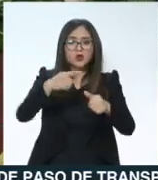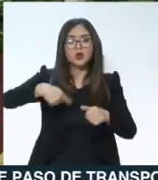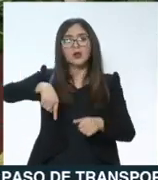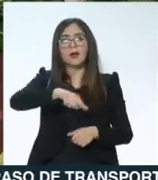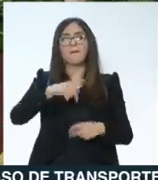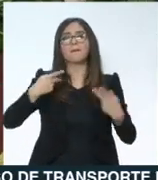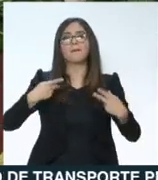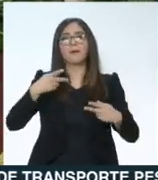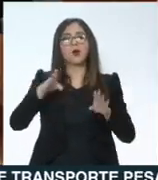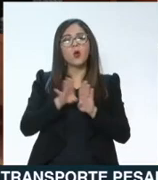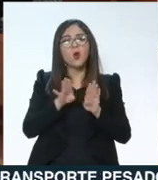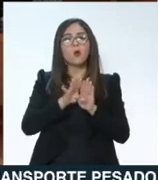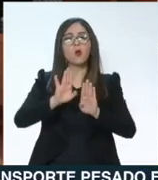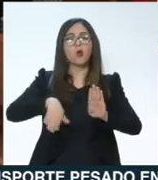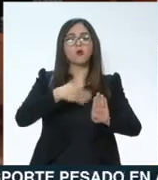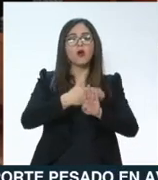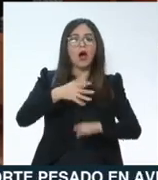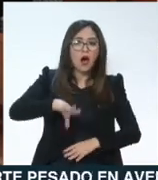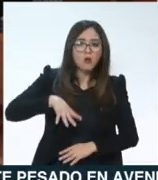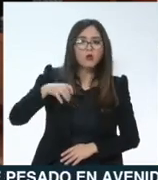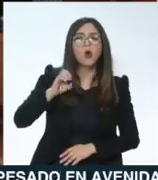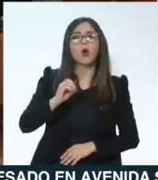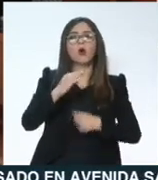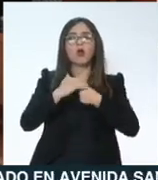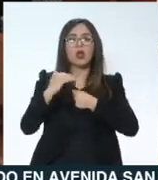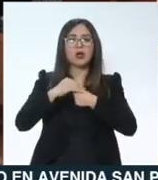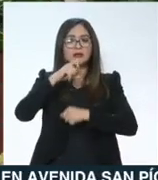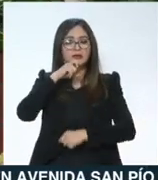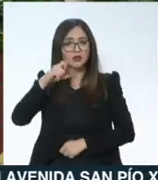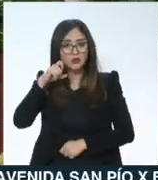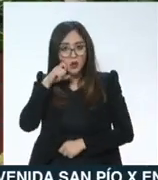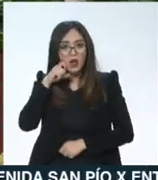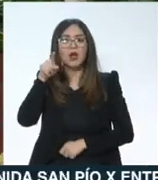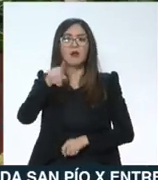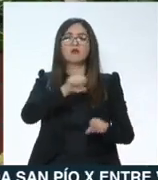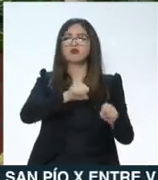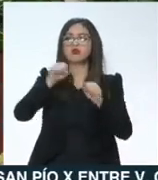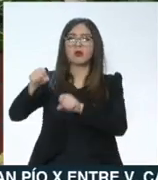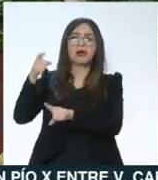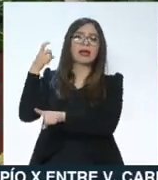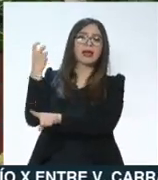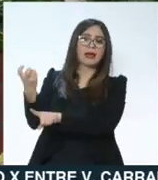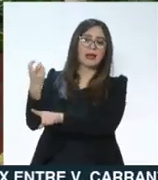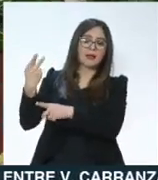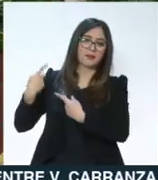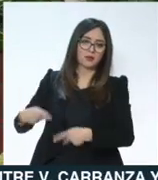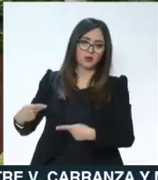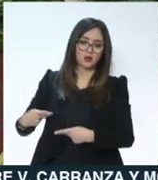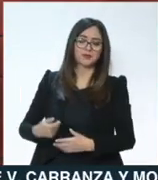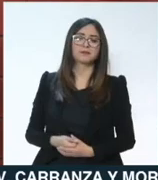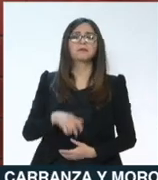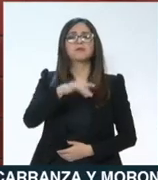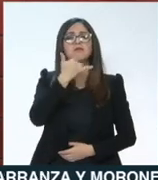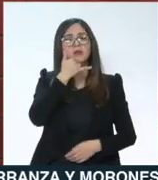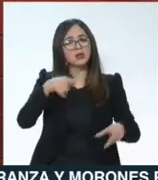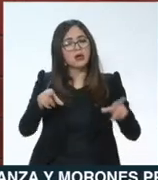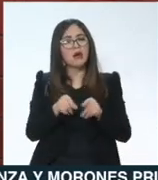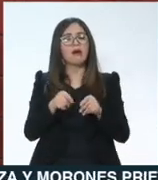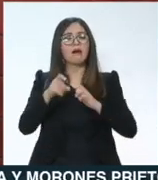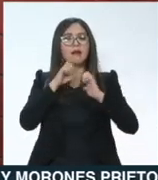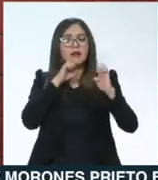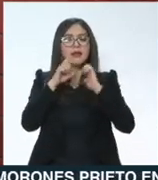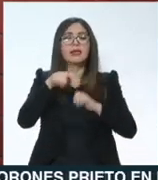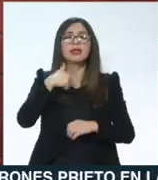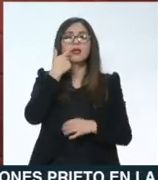sexual y remites tanto a la víctima como a la persona que está señalada. Tania, para concluir con la entrevista, me gustaría que nos hables de